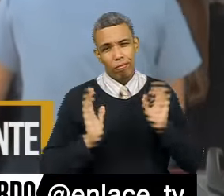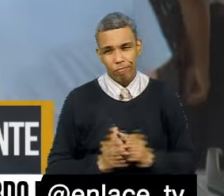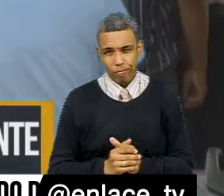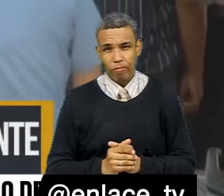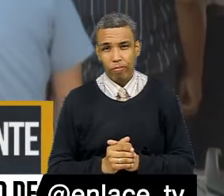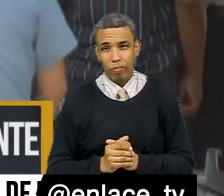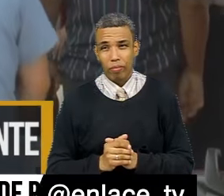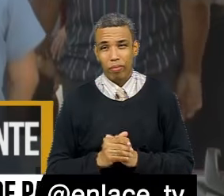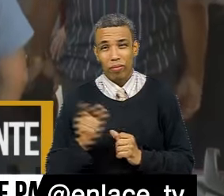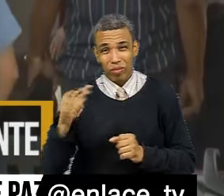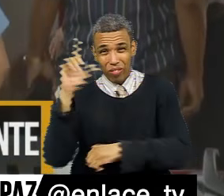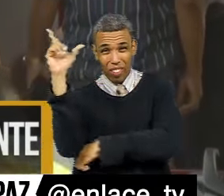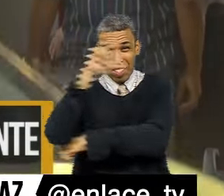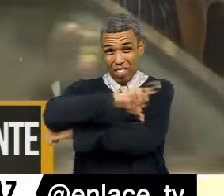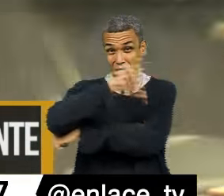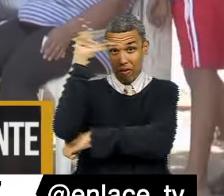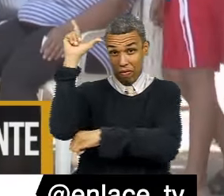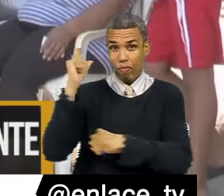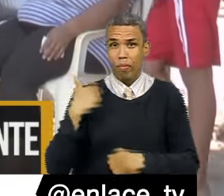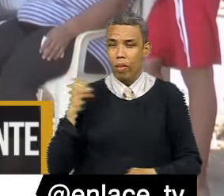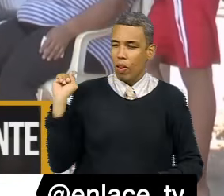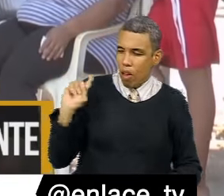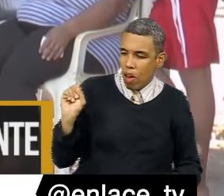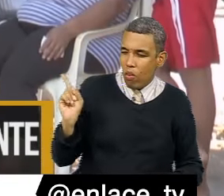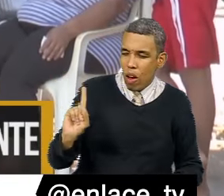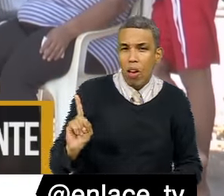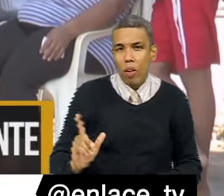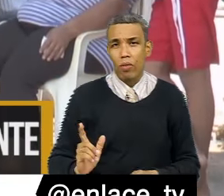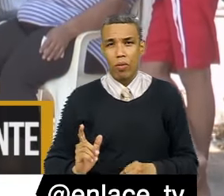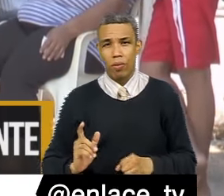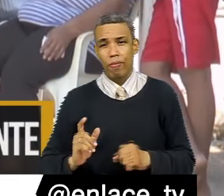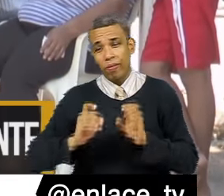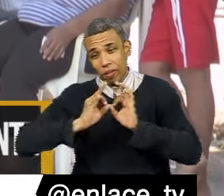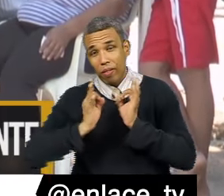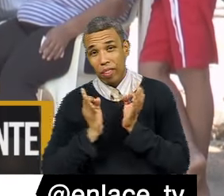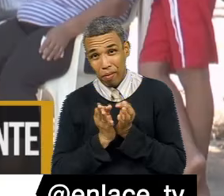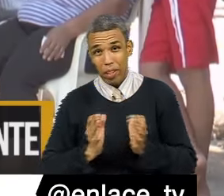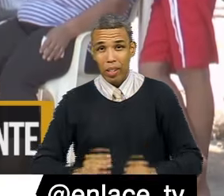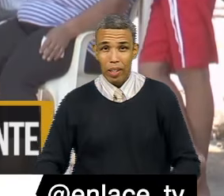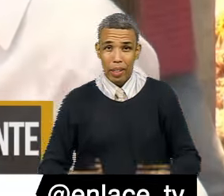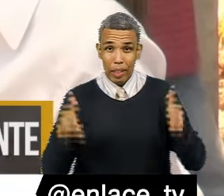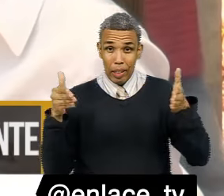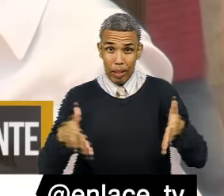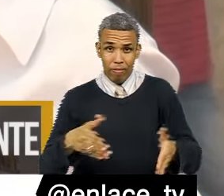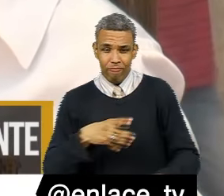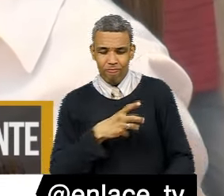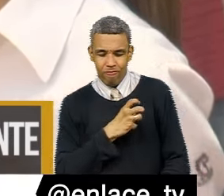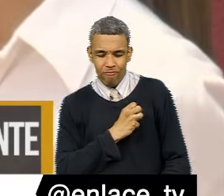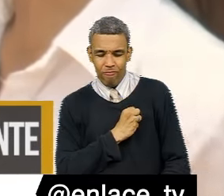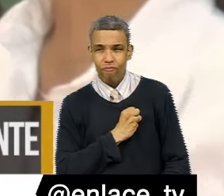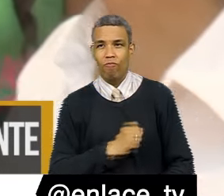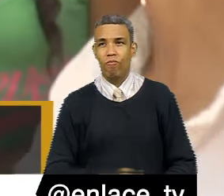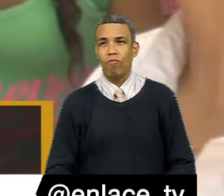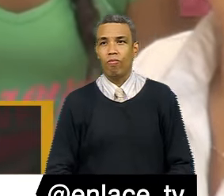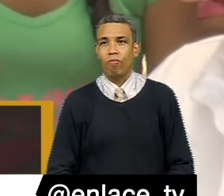Comuna 3, donde por años convivieron, familiares decidieron realizar las honras fúnebres de las víctimas. Los cuerpos van a